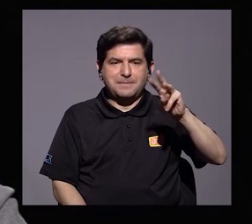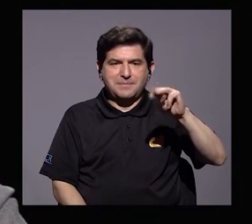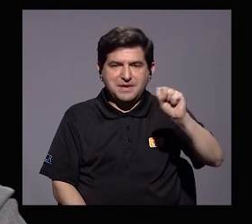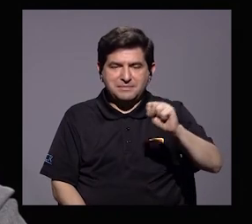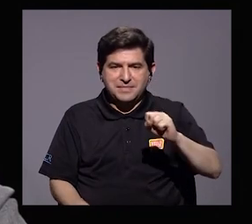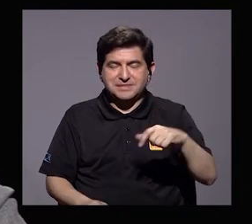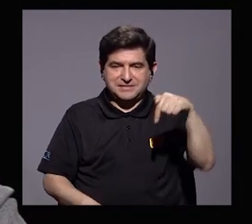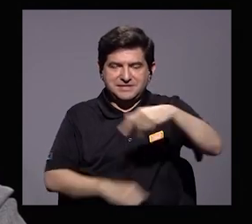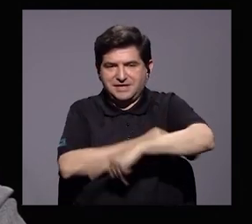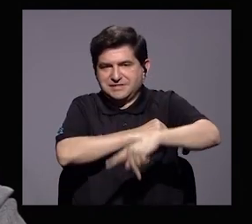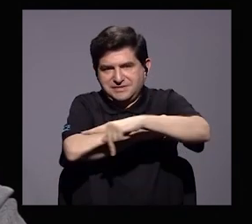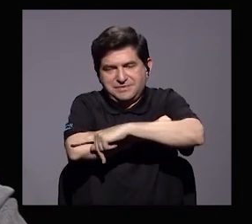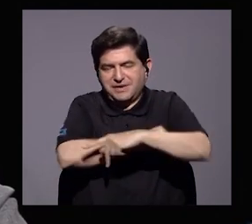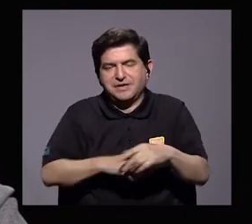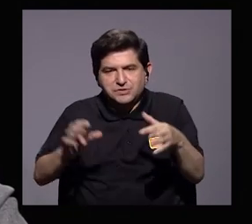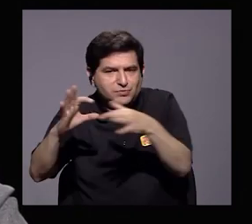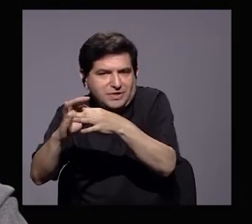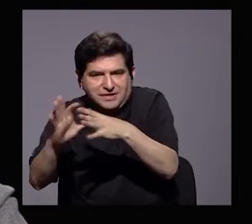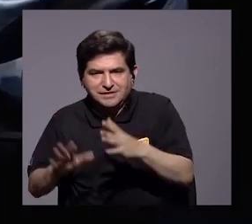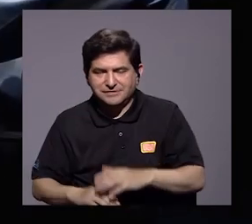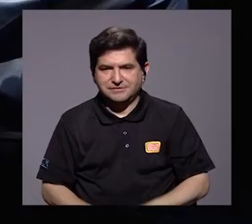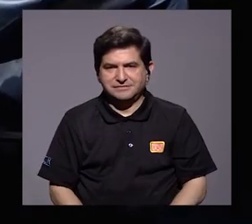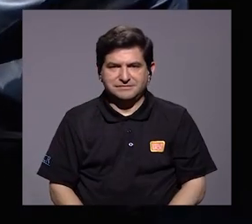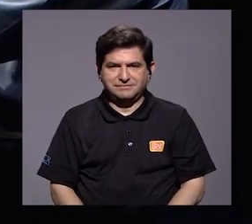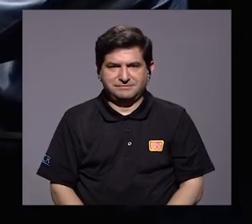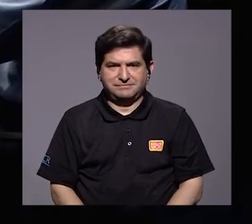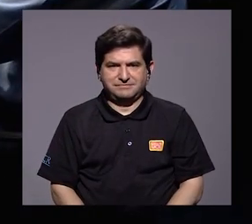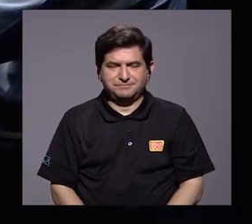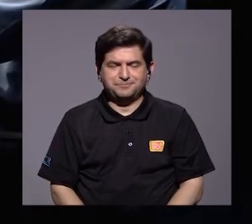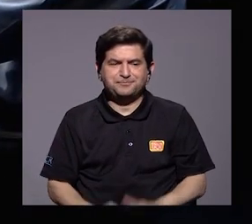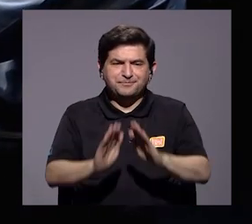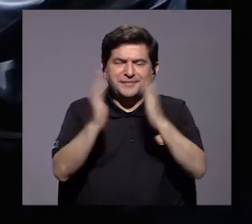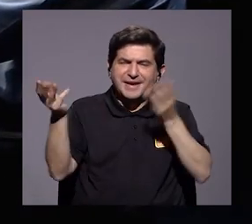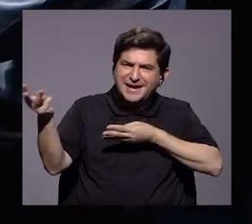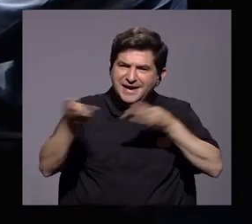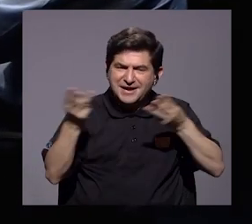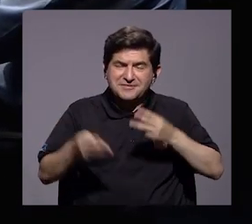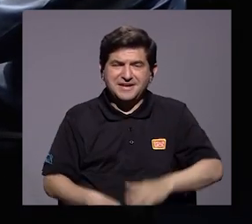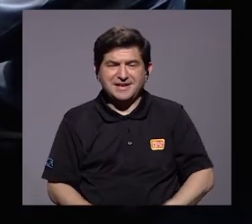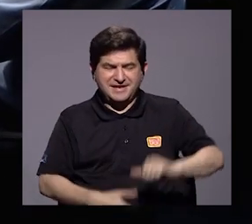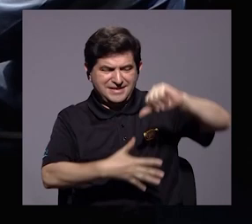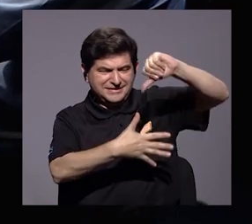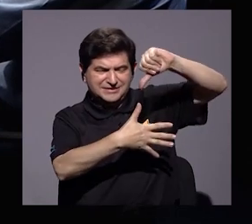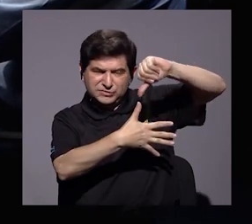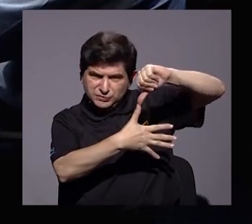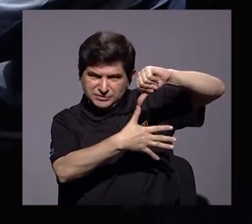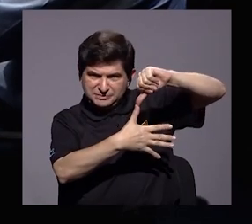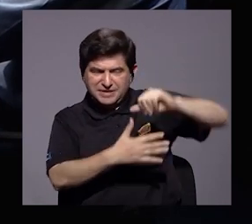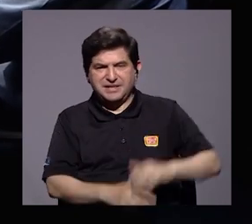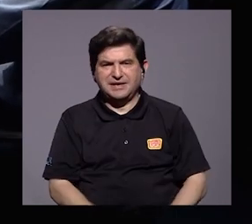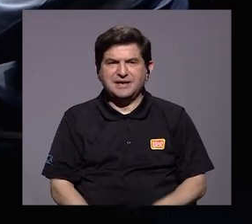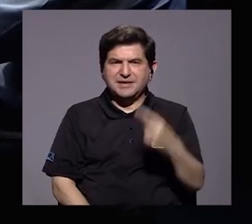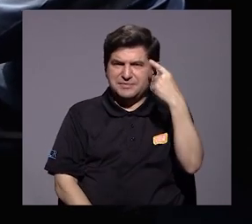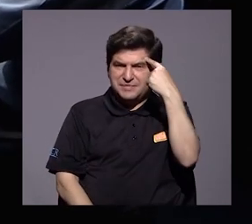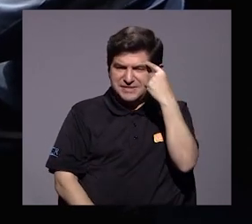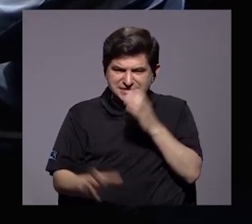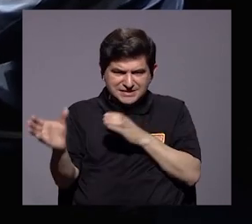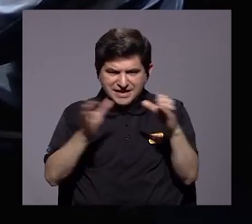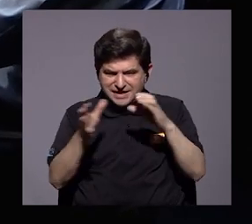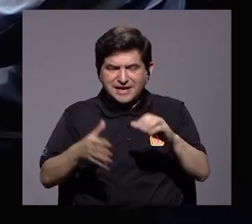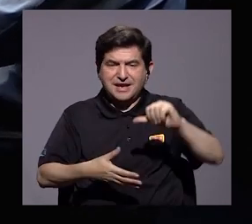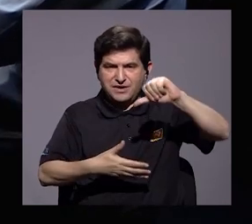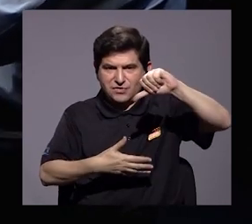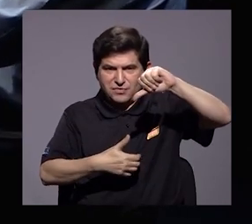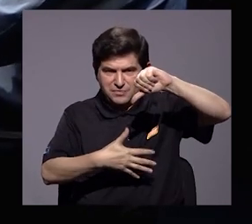país es verdad entonces que abrir en los mercados en sudamérica abrirnos hacia el